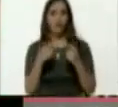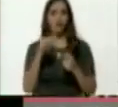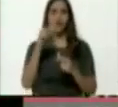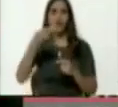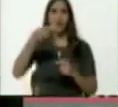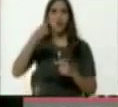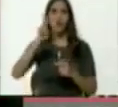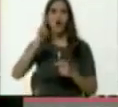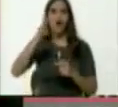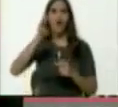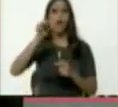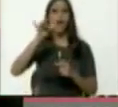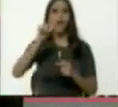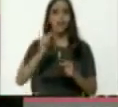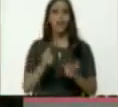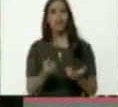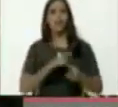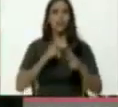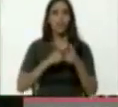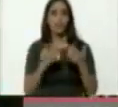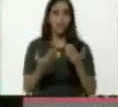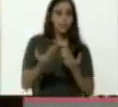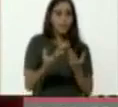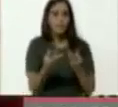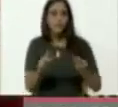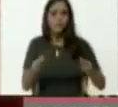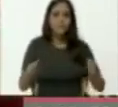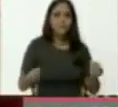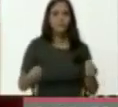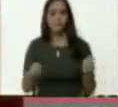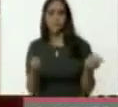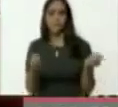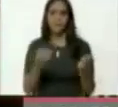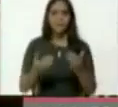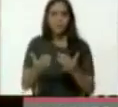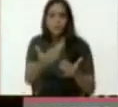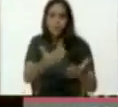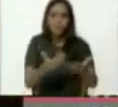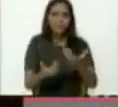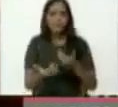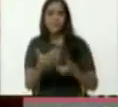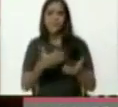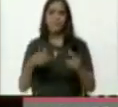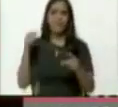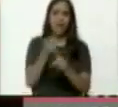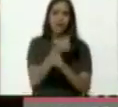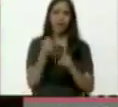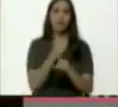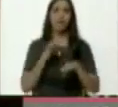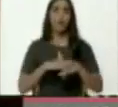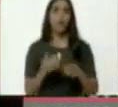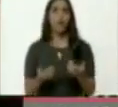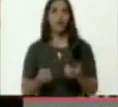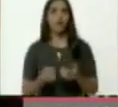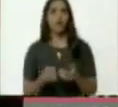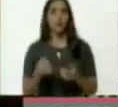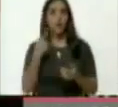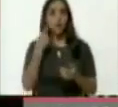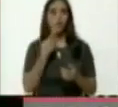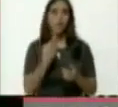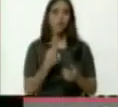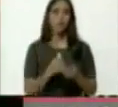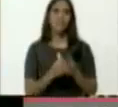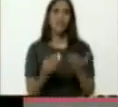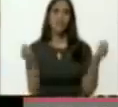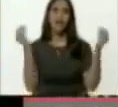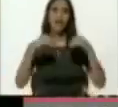medio intensa la cosa, entonces después, bueno, recoge todo el hilo de la agresión, porque además es lo que nosotros le hemos dicho, se llama